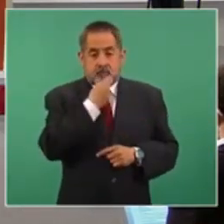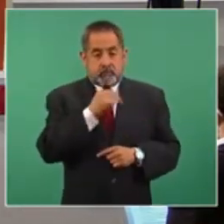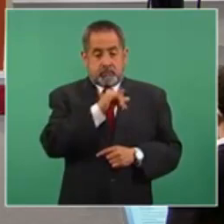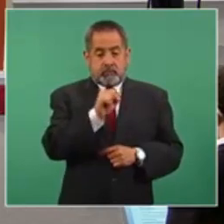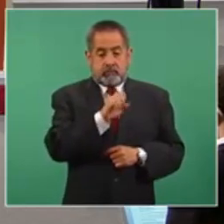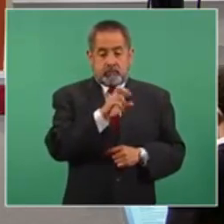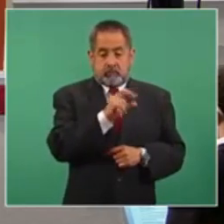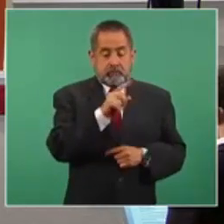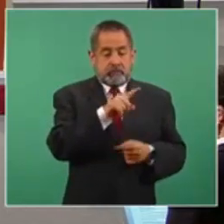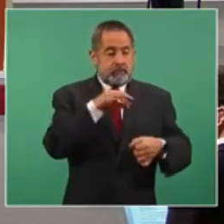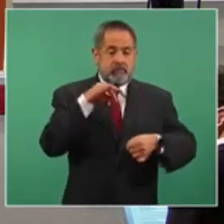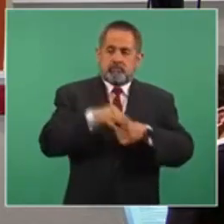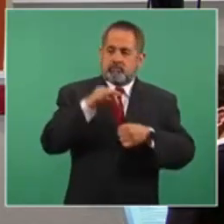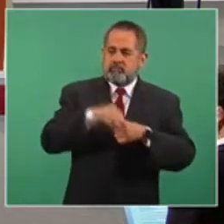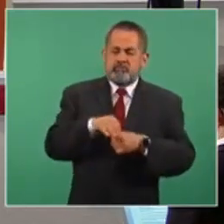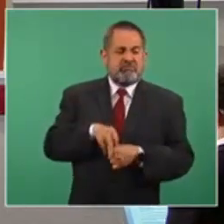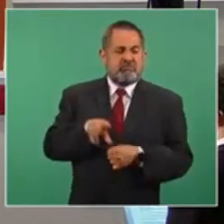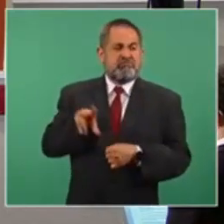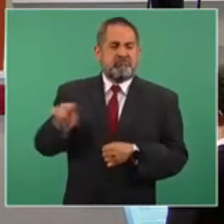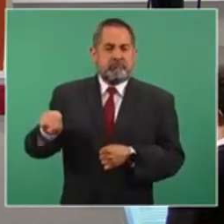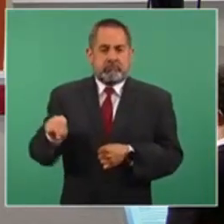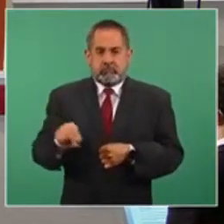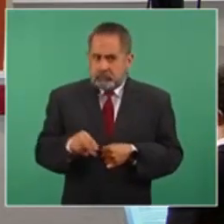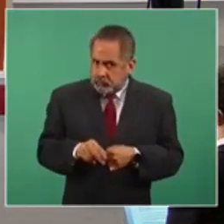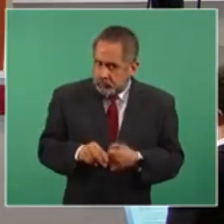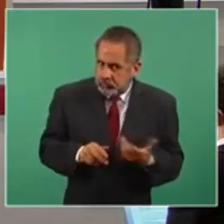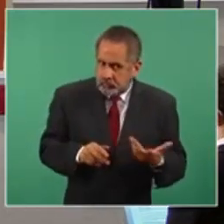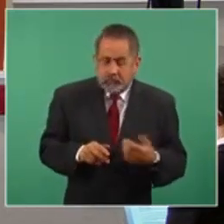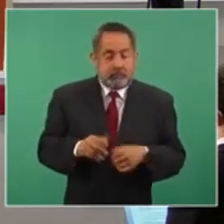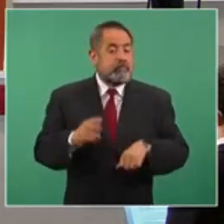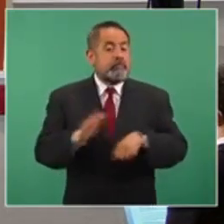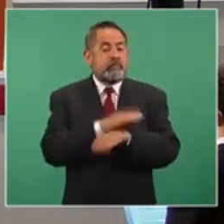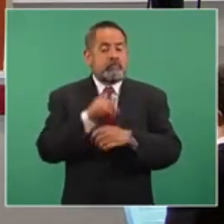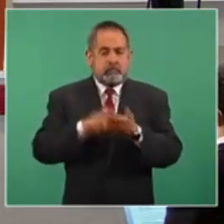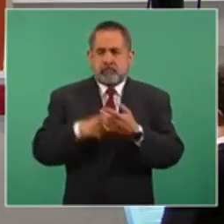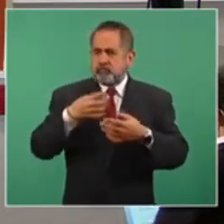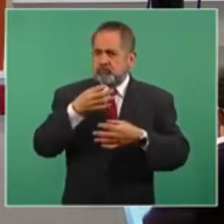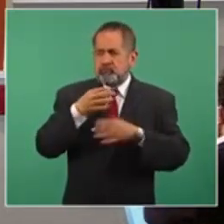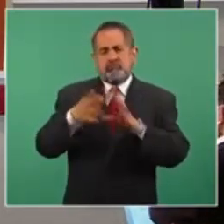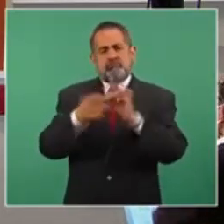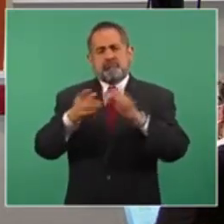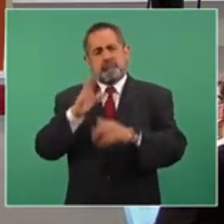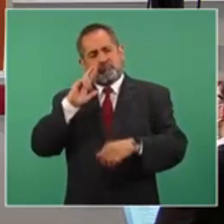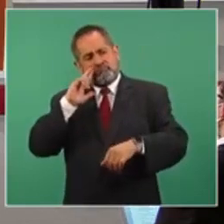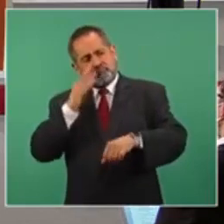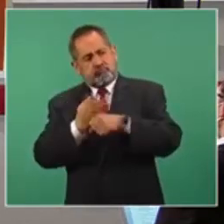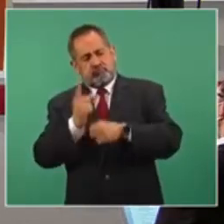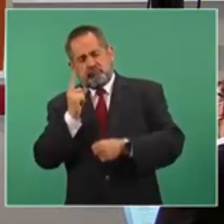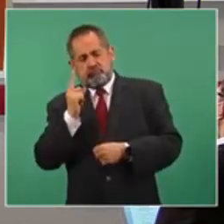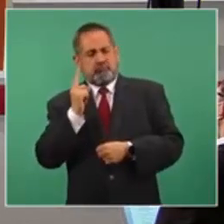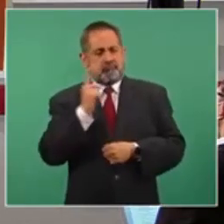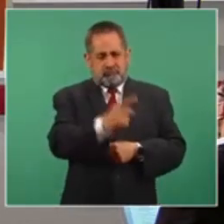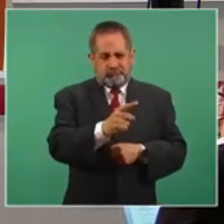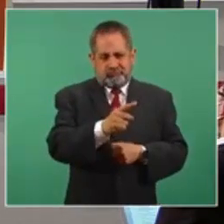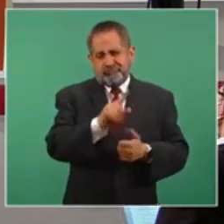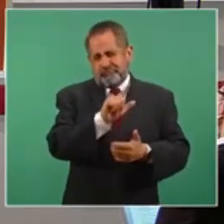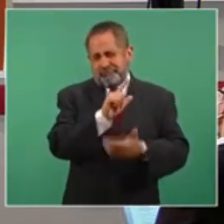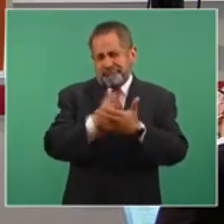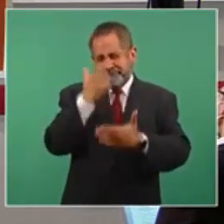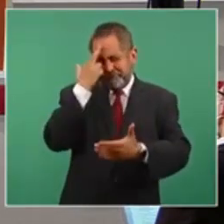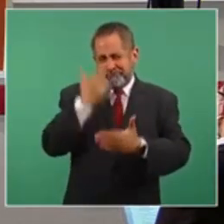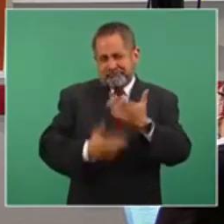votó en contra del proyecto en el que se proponía declarar como responsables de violaciones